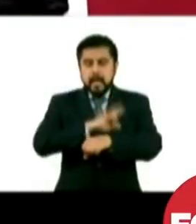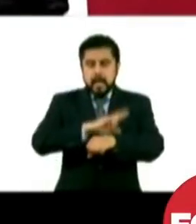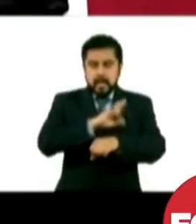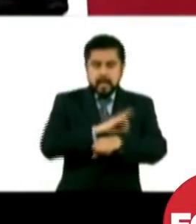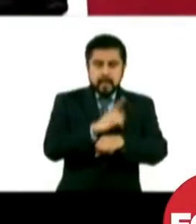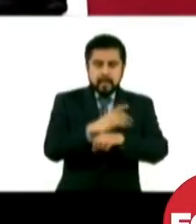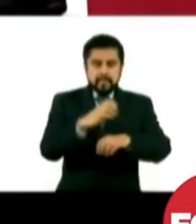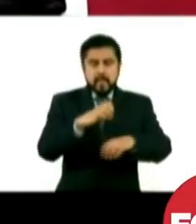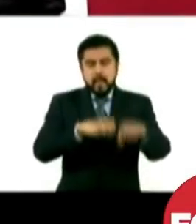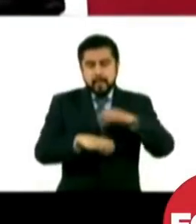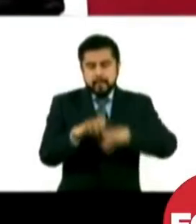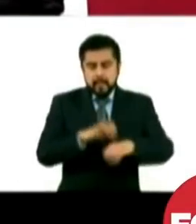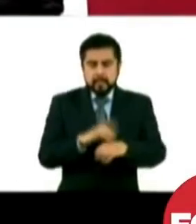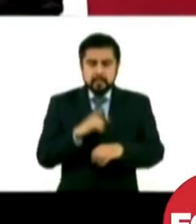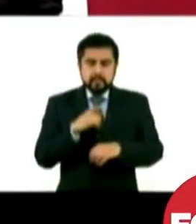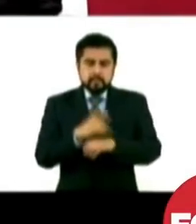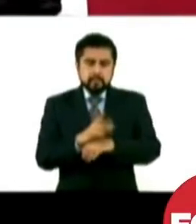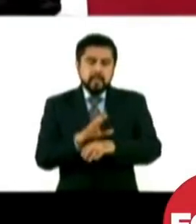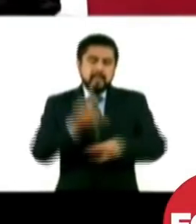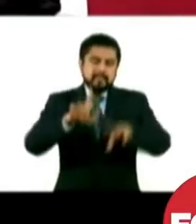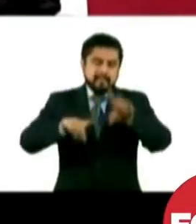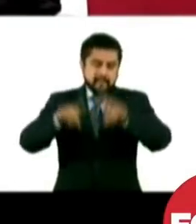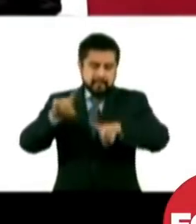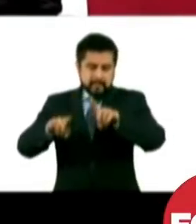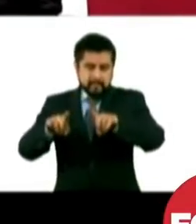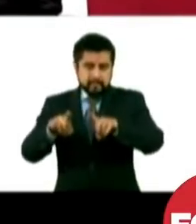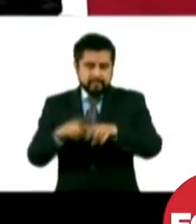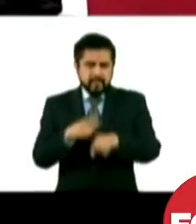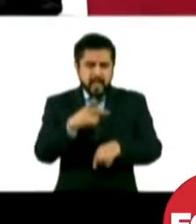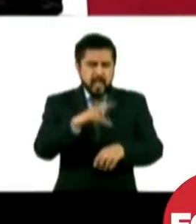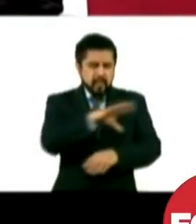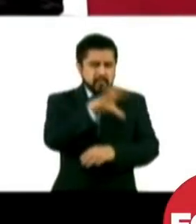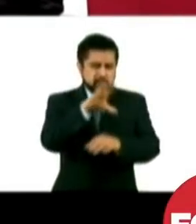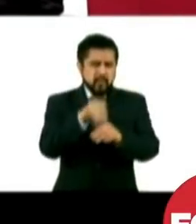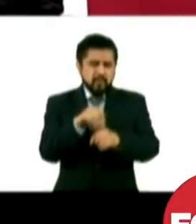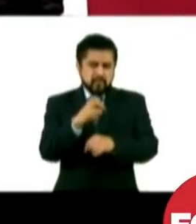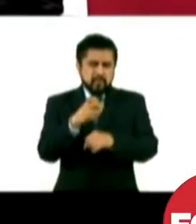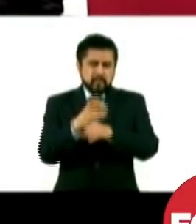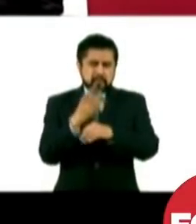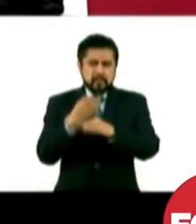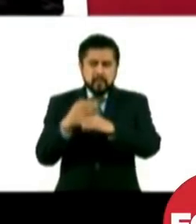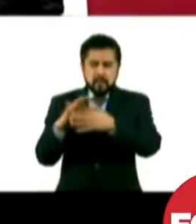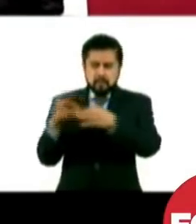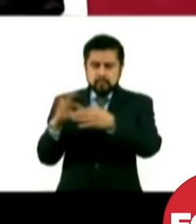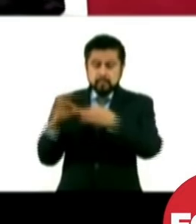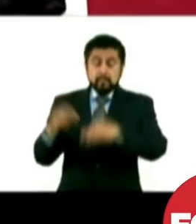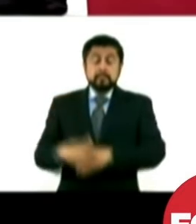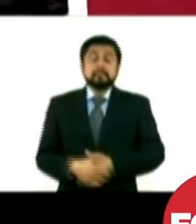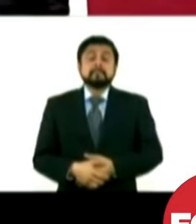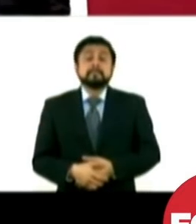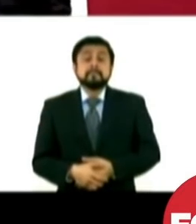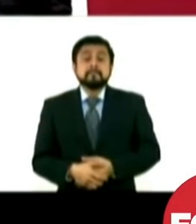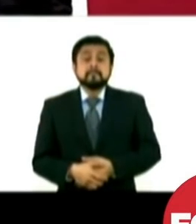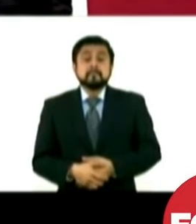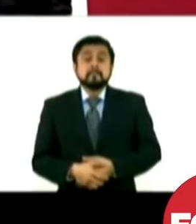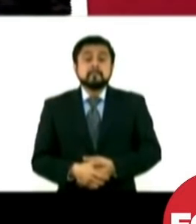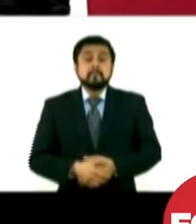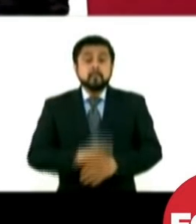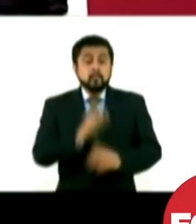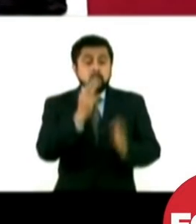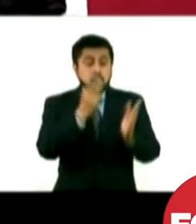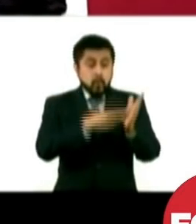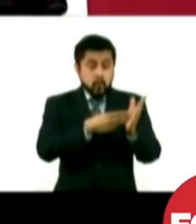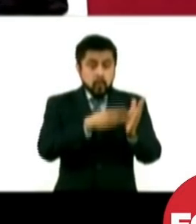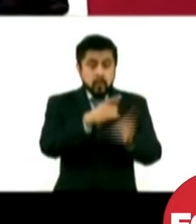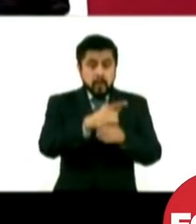La jefa de gobierno de la Ciudad de México, Claudia Sheinbaum, anunció que a partir de febrero el trámite de emplacamiento vehicular podrá realizarse totalmente en línea